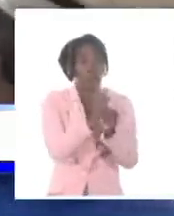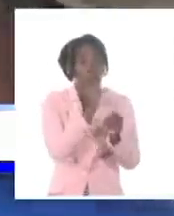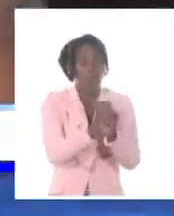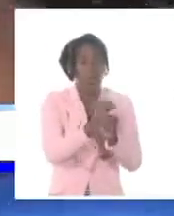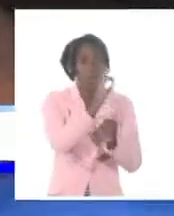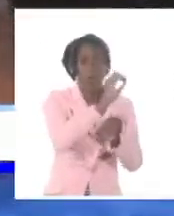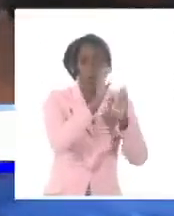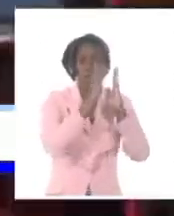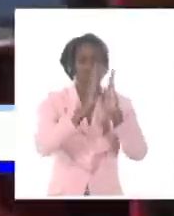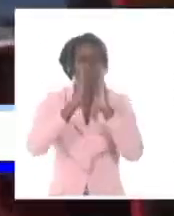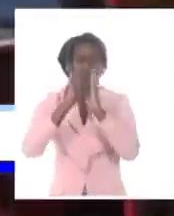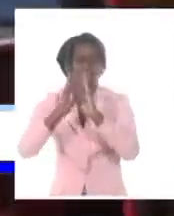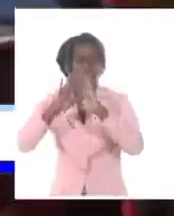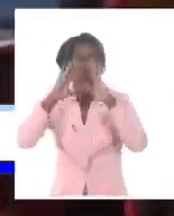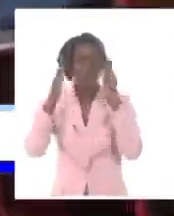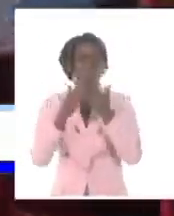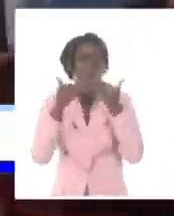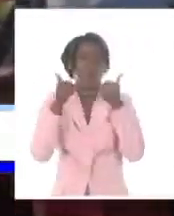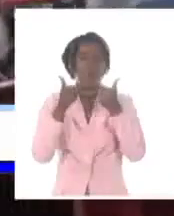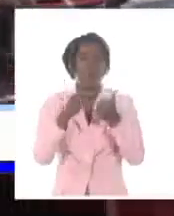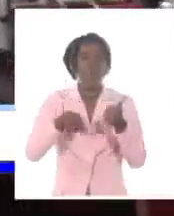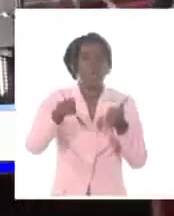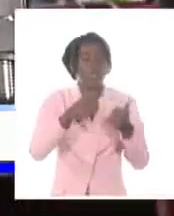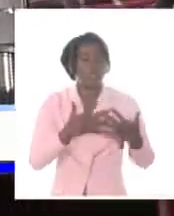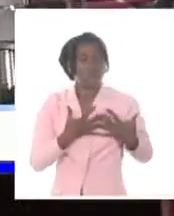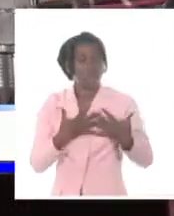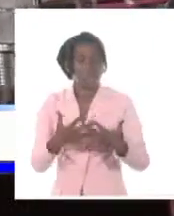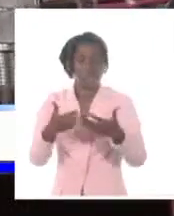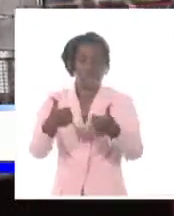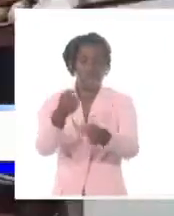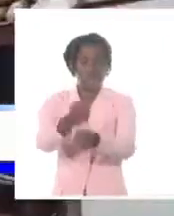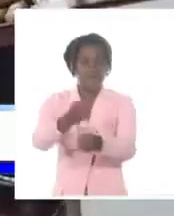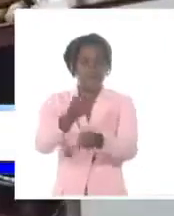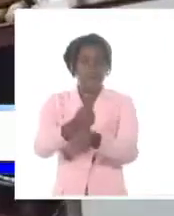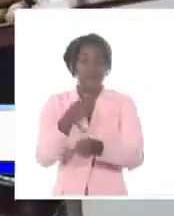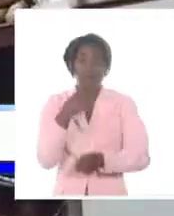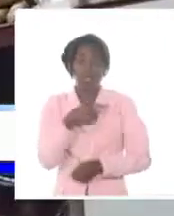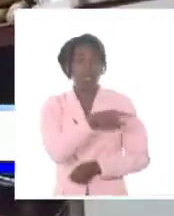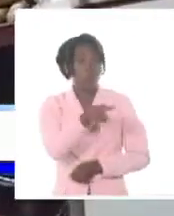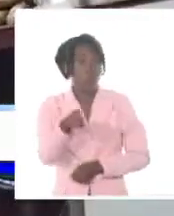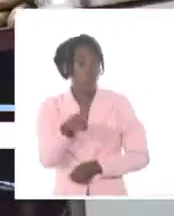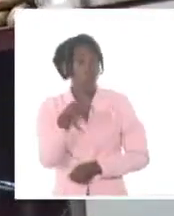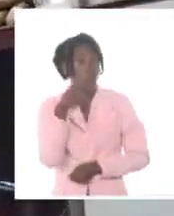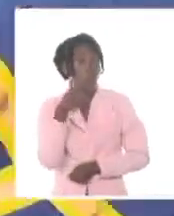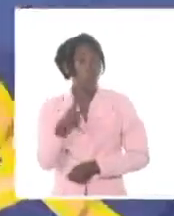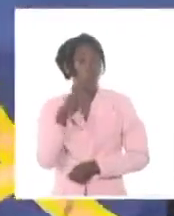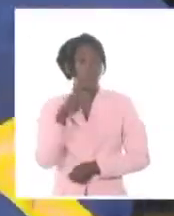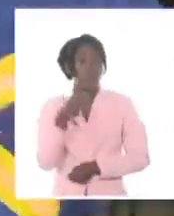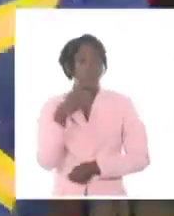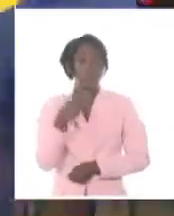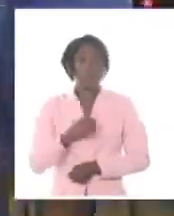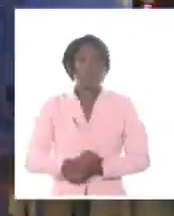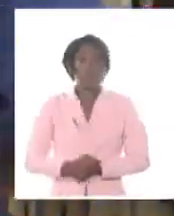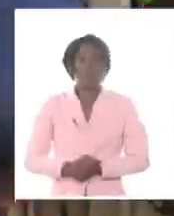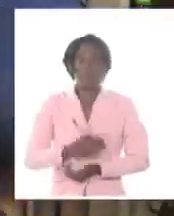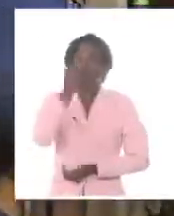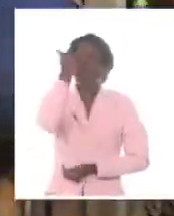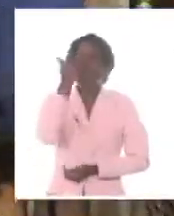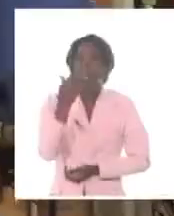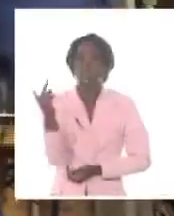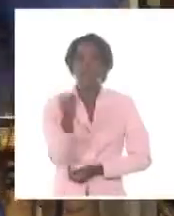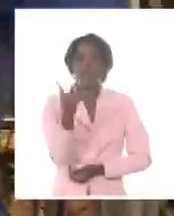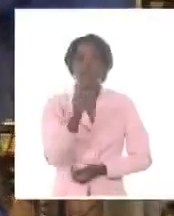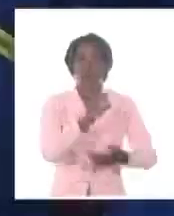y efectividad de estos trabajos. Alfredo dijo que la integración entre entidades, el número